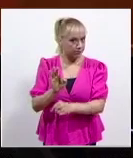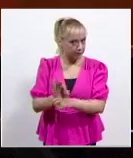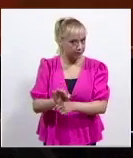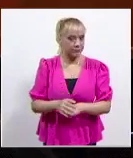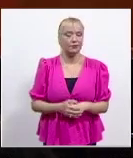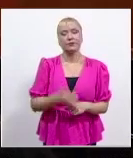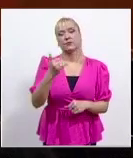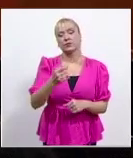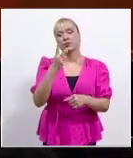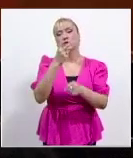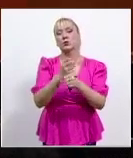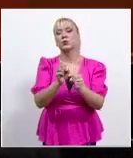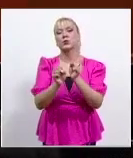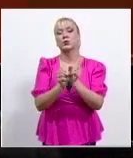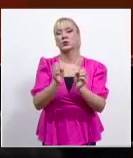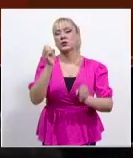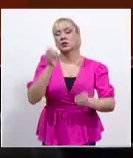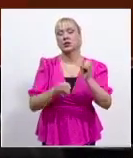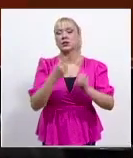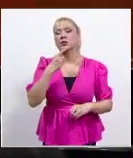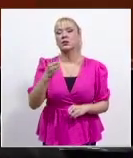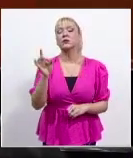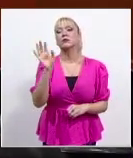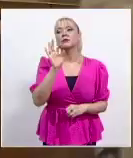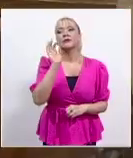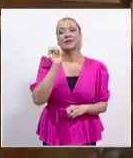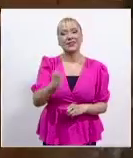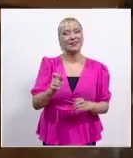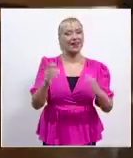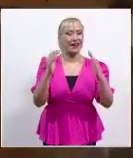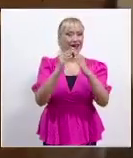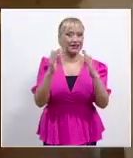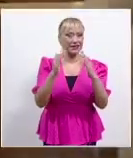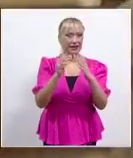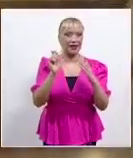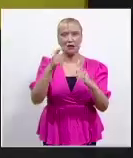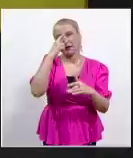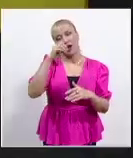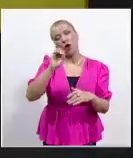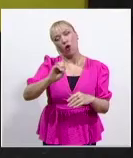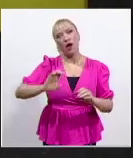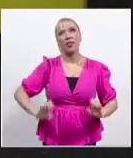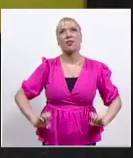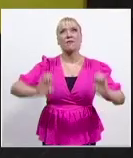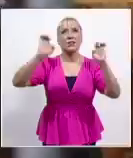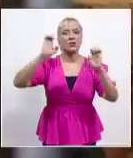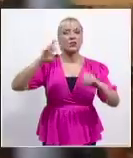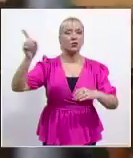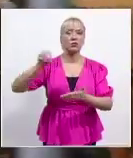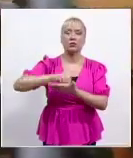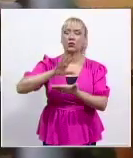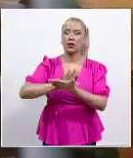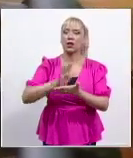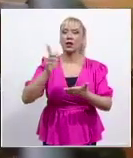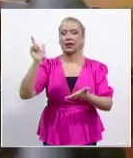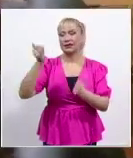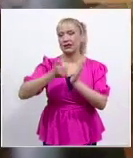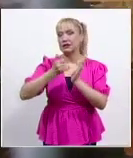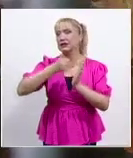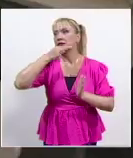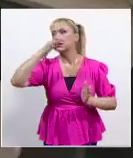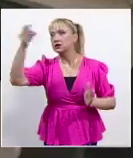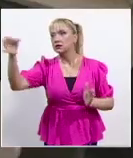segunda sala determinó que, con motivo de la desocupación del domicilio fiscal sin dar aviso, la autoridad no tiene que acudir 3